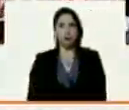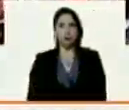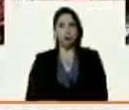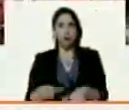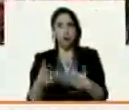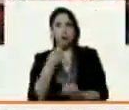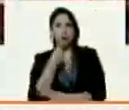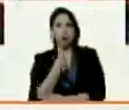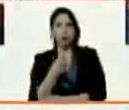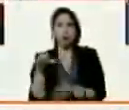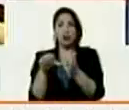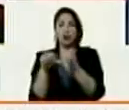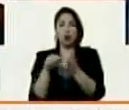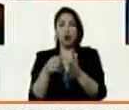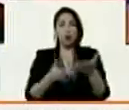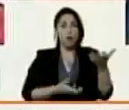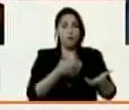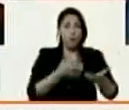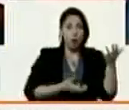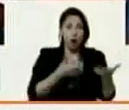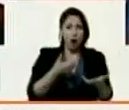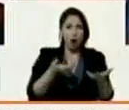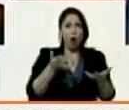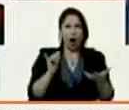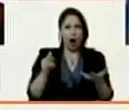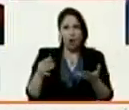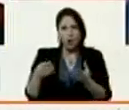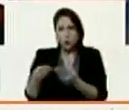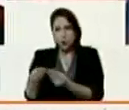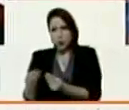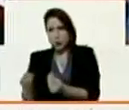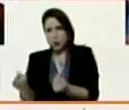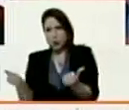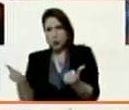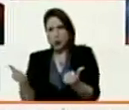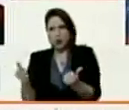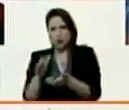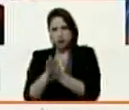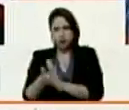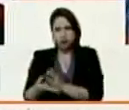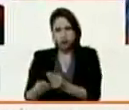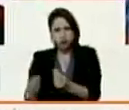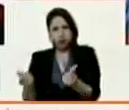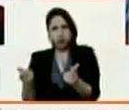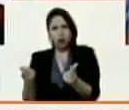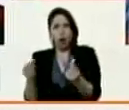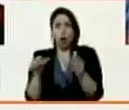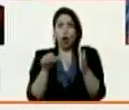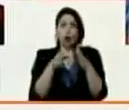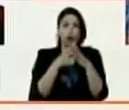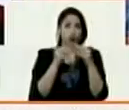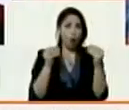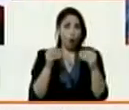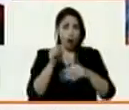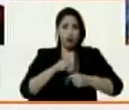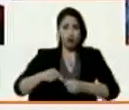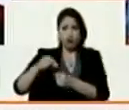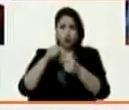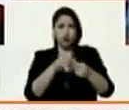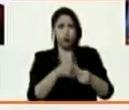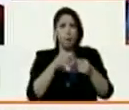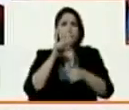dice, donde hubo fuego, cenizas quedan. En todo conuco viejo siempre hay algo de